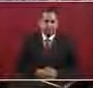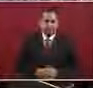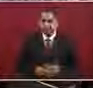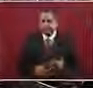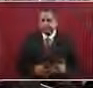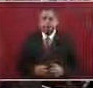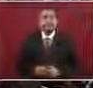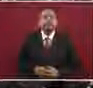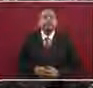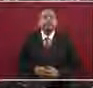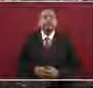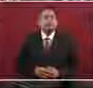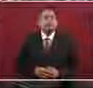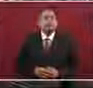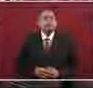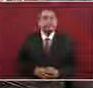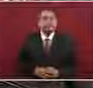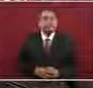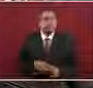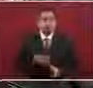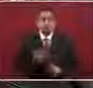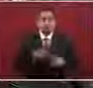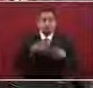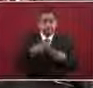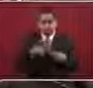Entonces, liberan